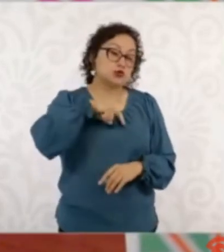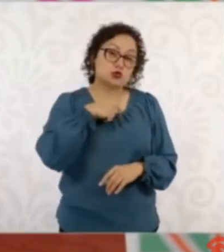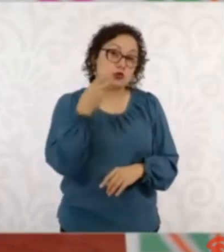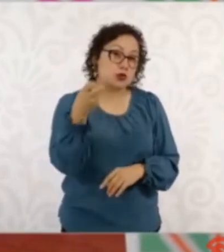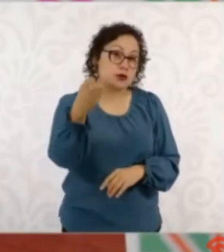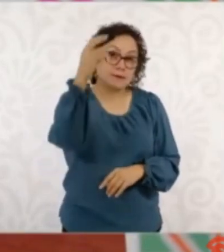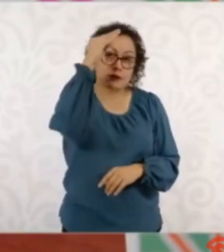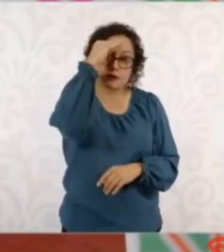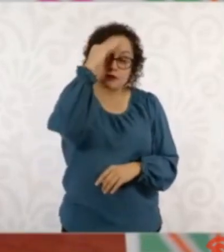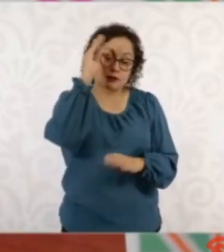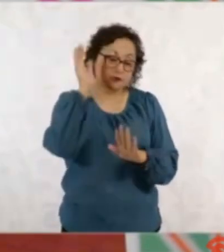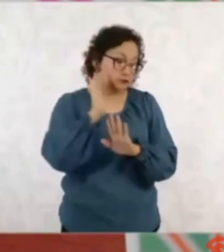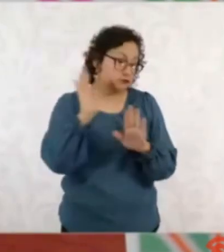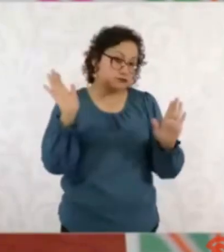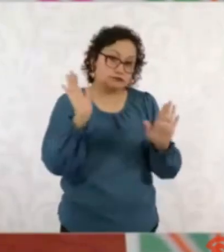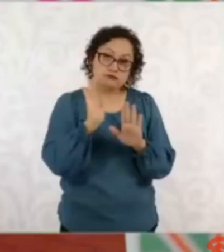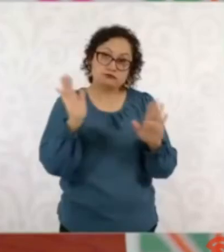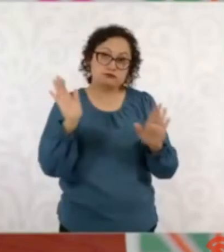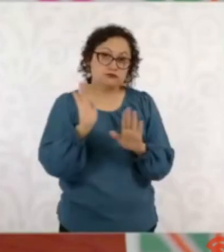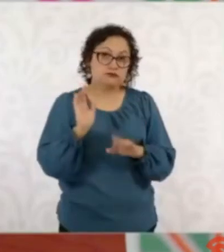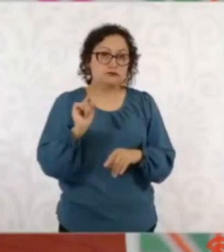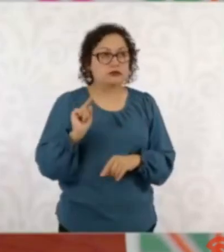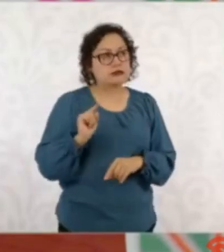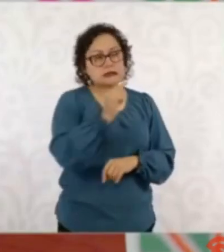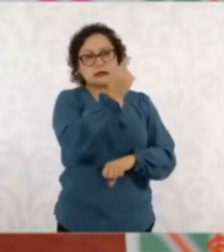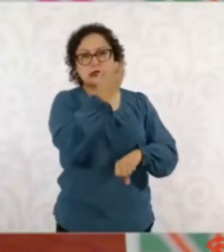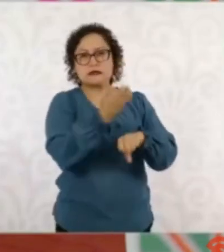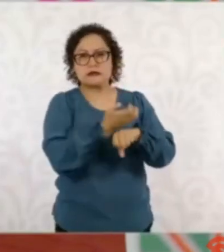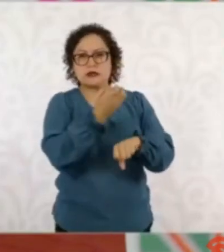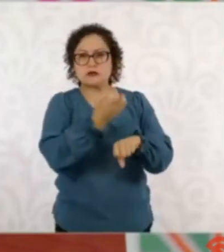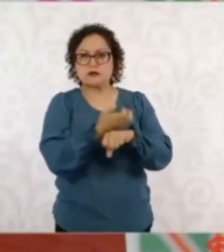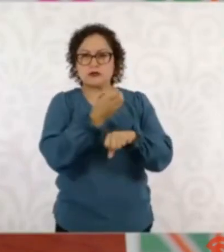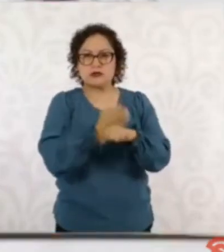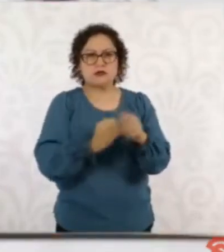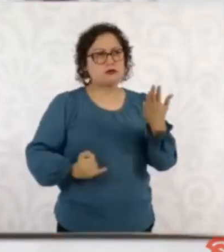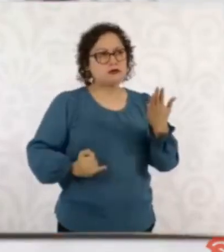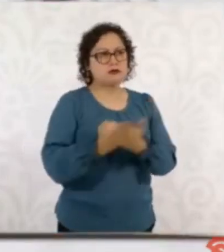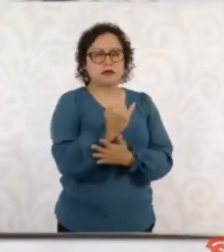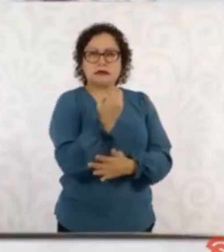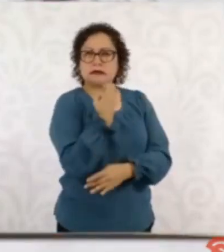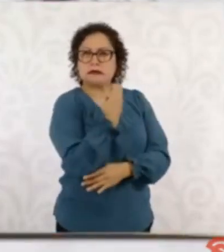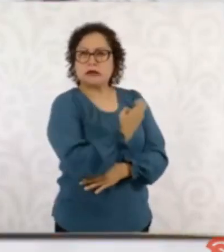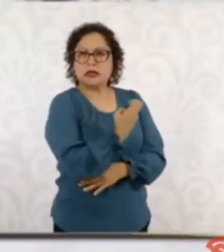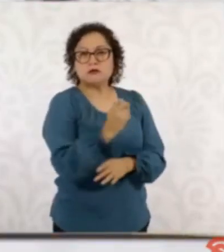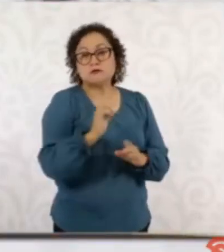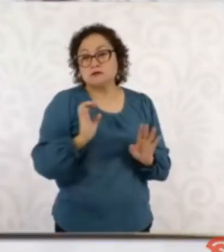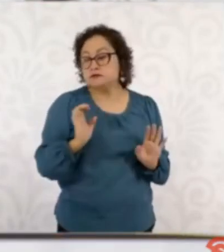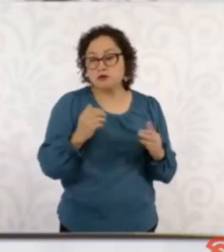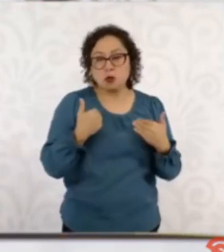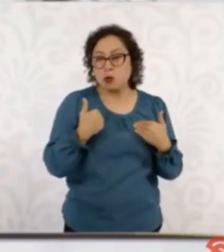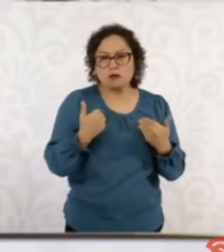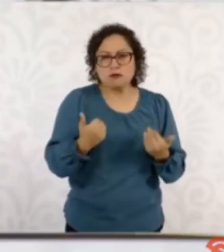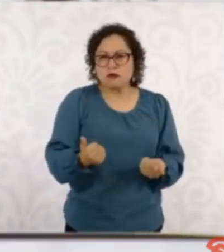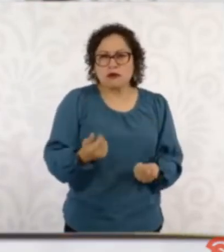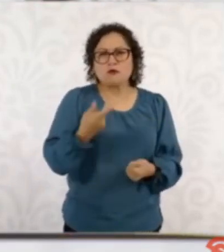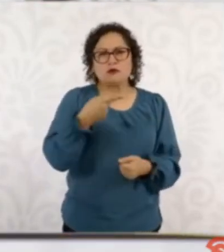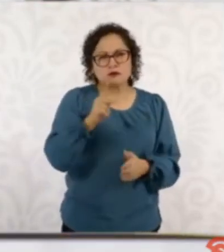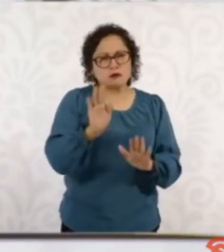entendemos la decisión del Departamento de Transporte de Estados Unidos, pero como siempre vamos a buscar el diálogo para resolverlo.